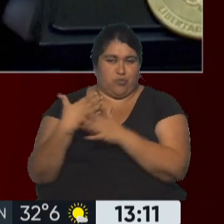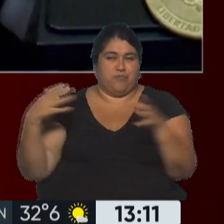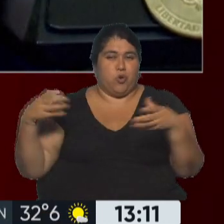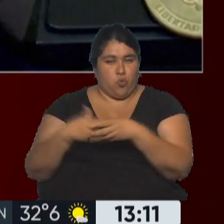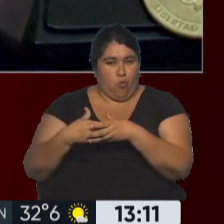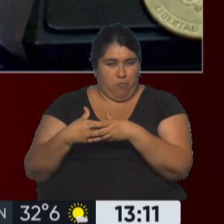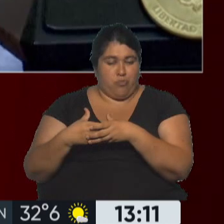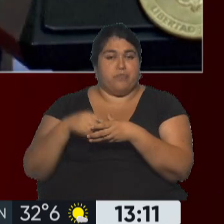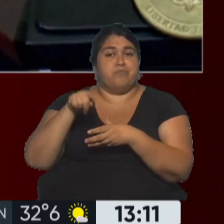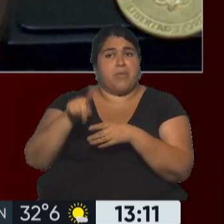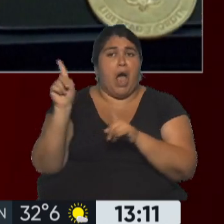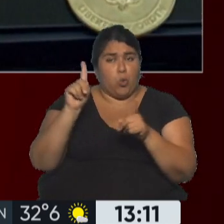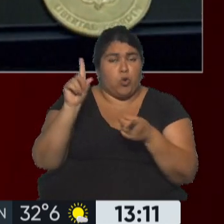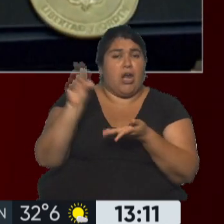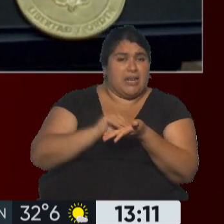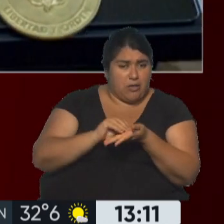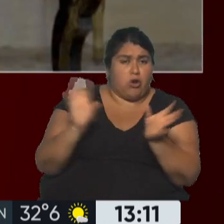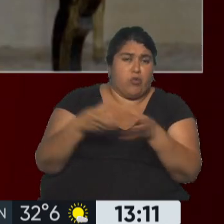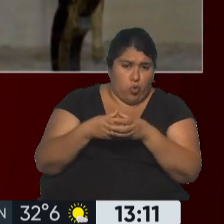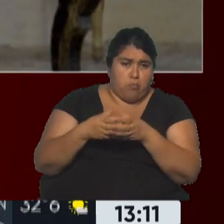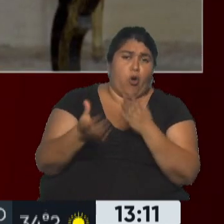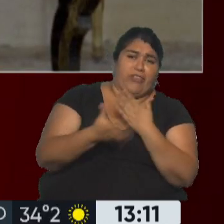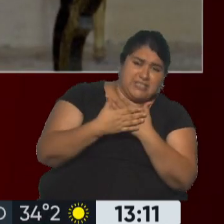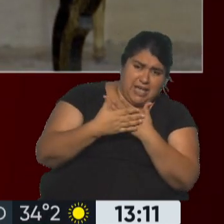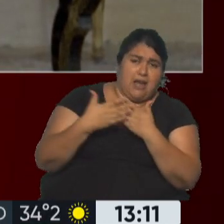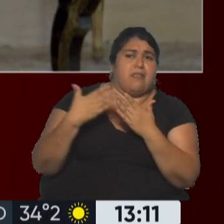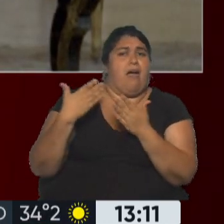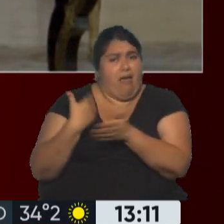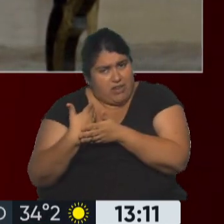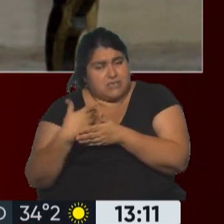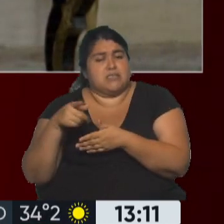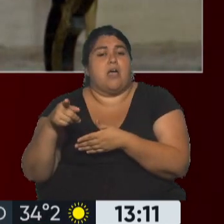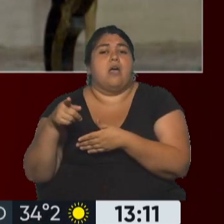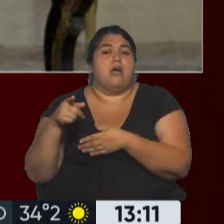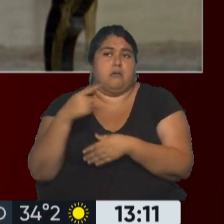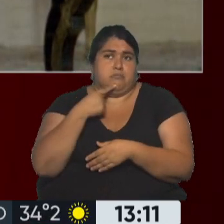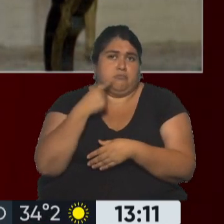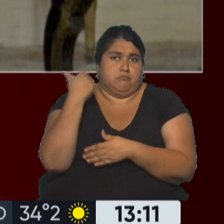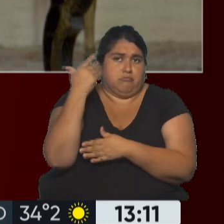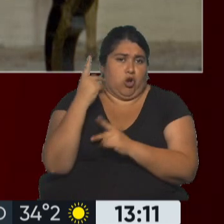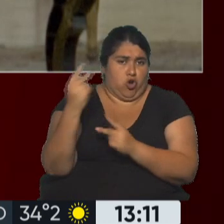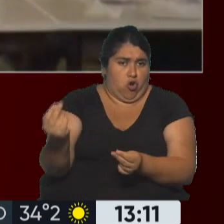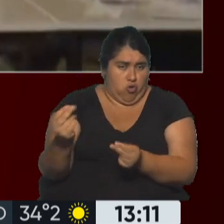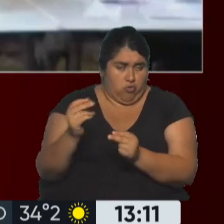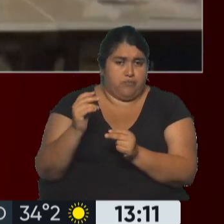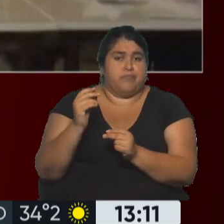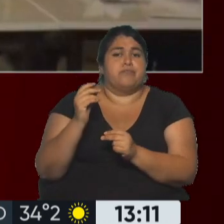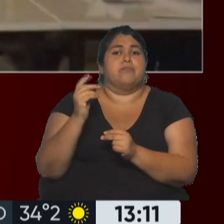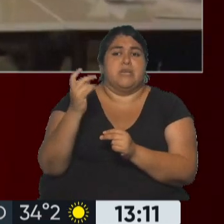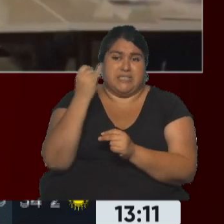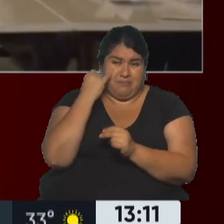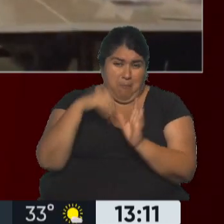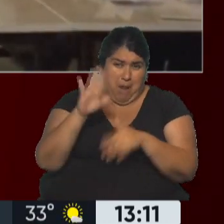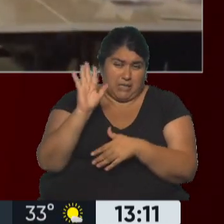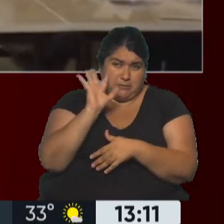derecha, también algunos legisladores de izquierda, hay que decir, o más de centro, que lo rechazaron, decía la UDI, abiertamente pinochetista,